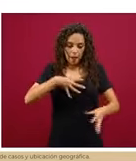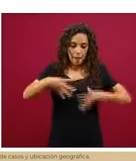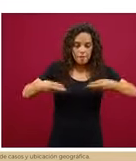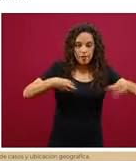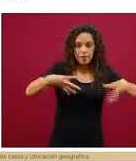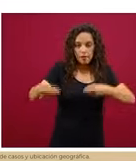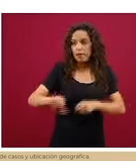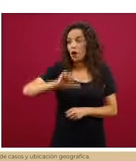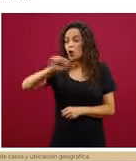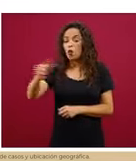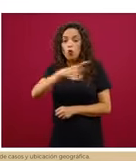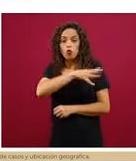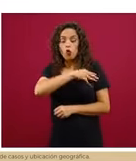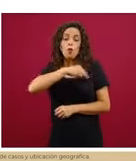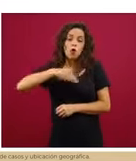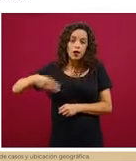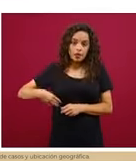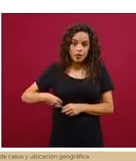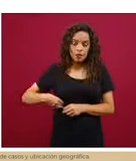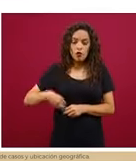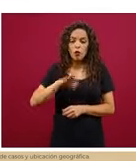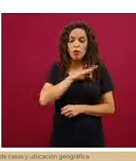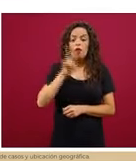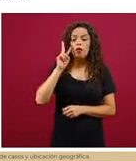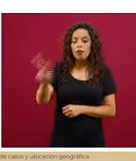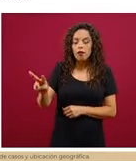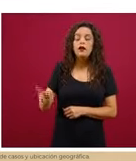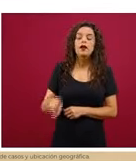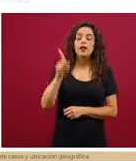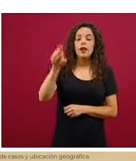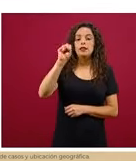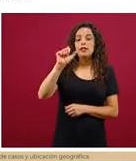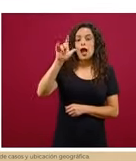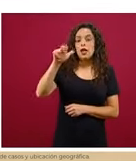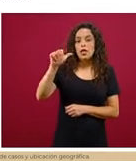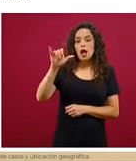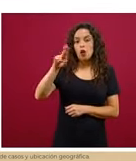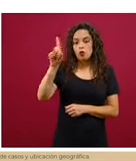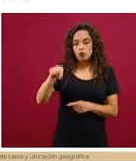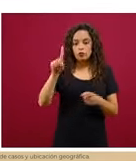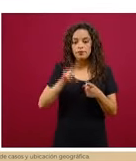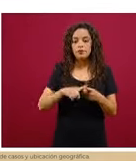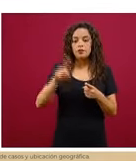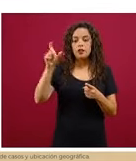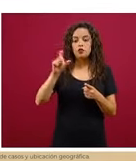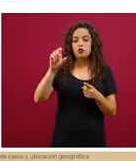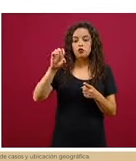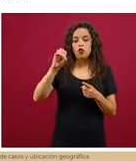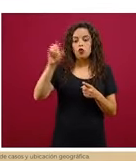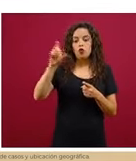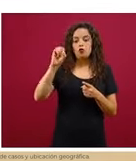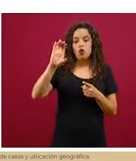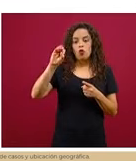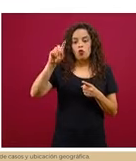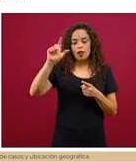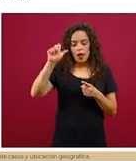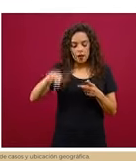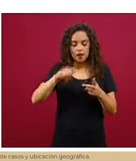Otros municipios representados, como serían Salina Cruz, Xosocotlán y Juchitán, también con